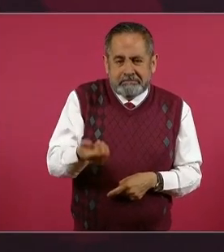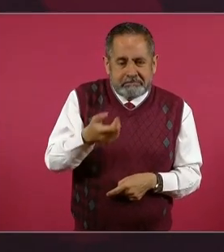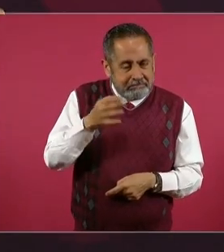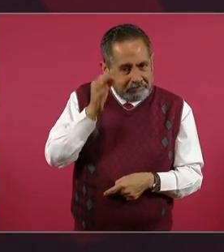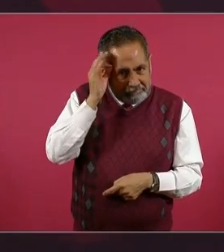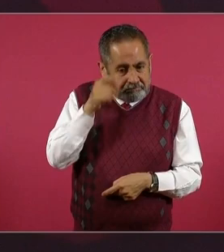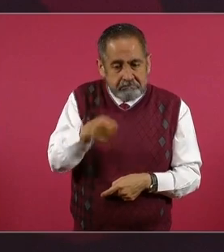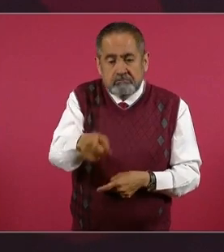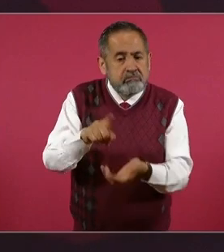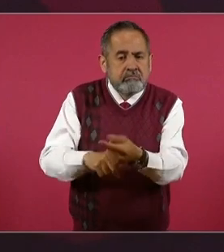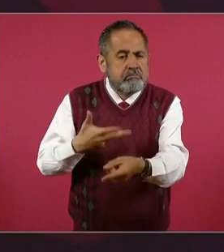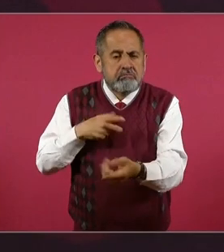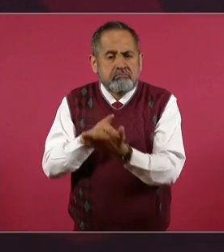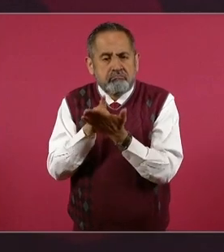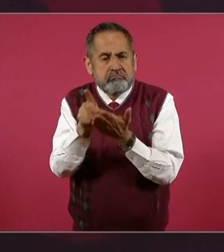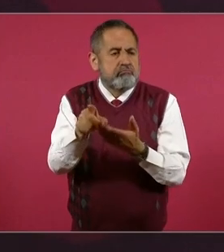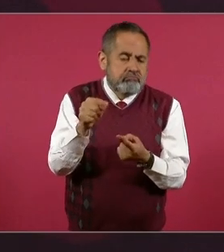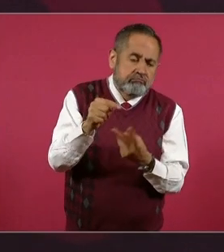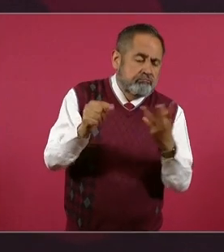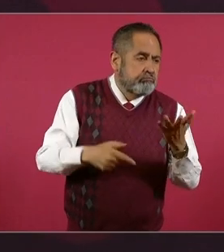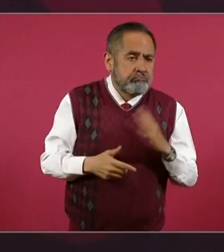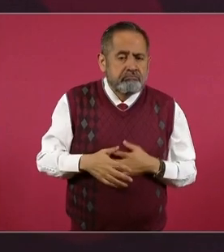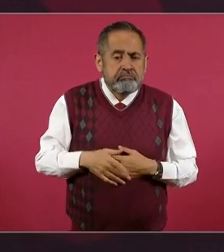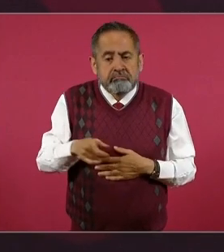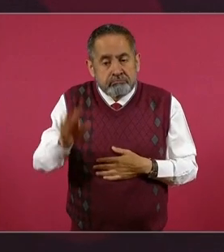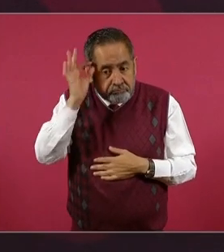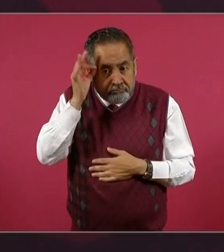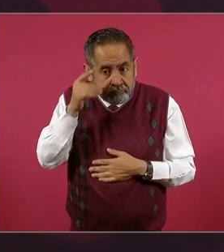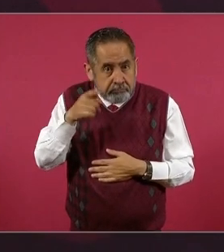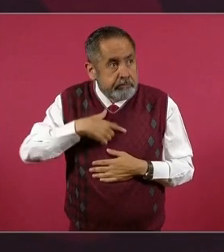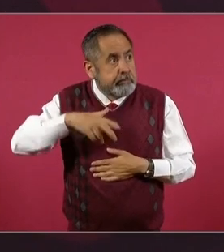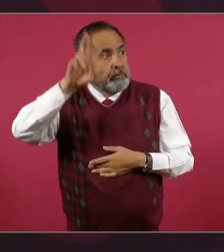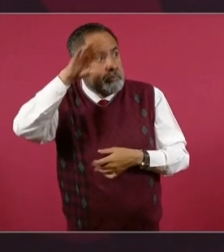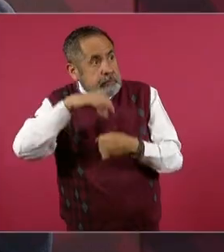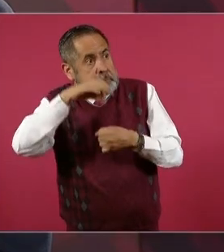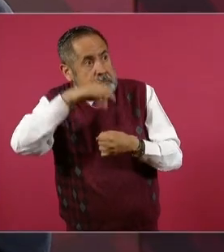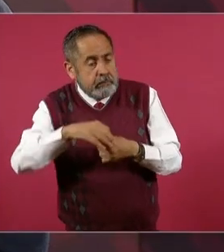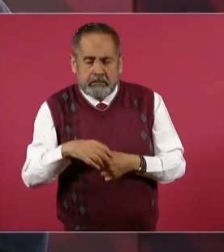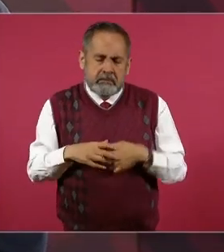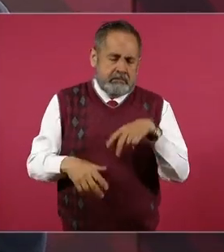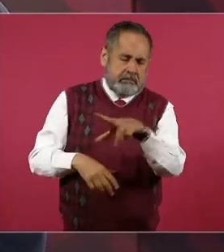no tenía derecho a votar.